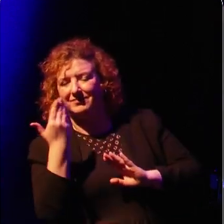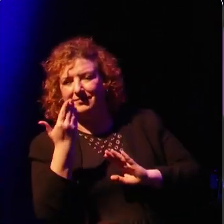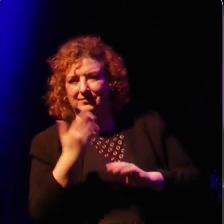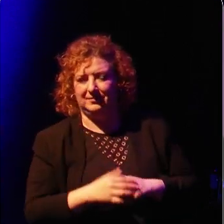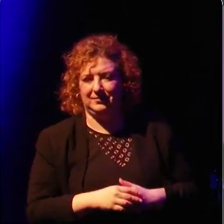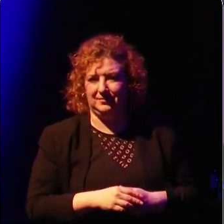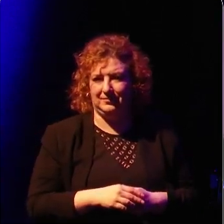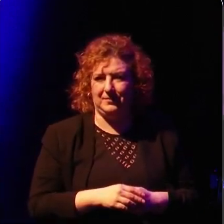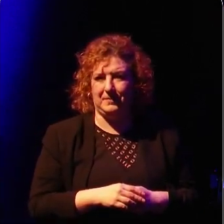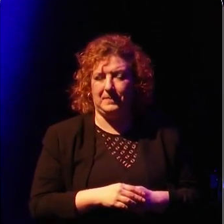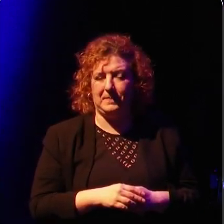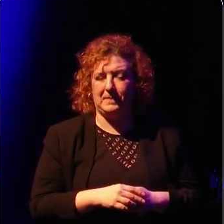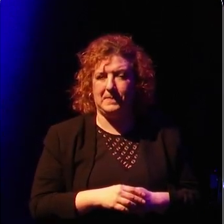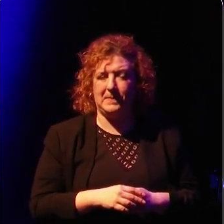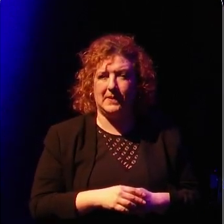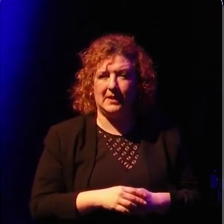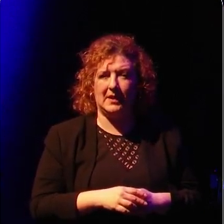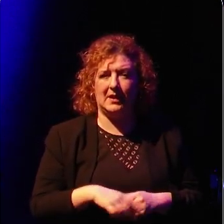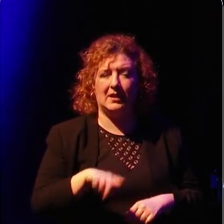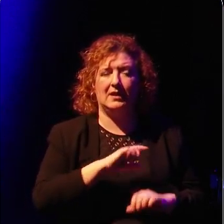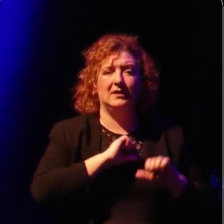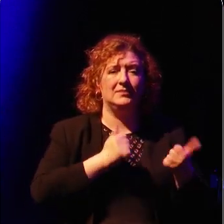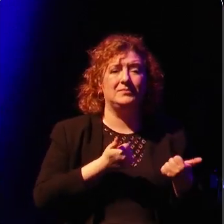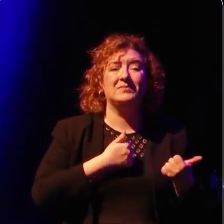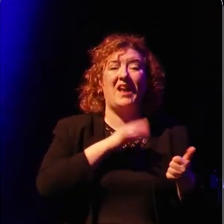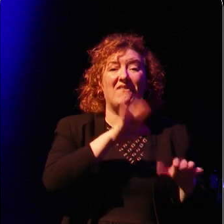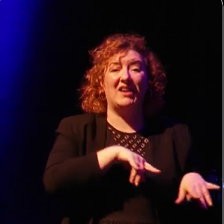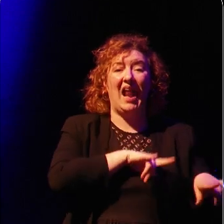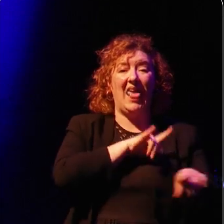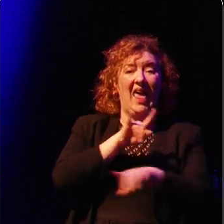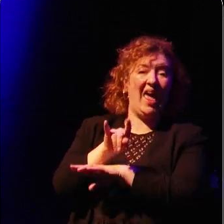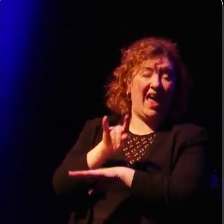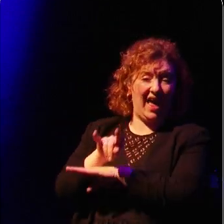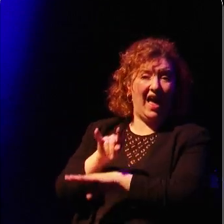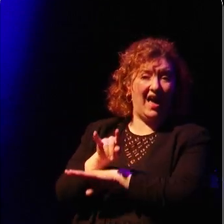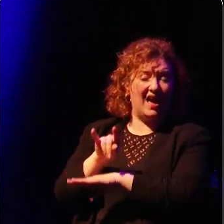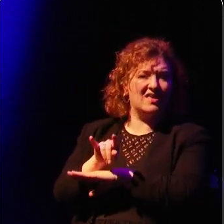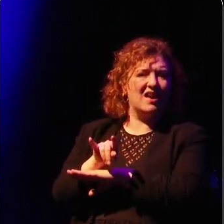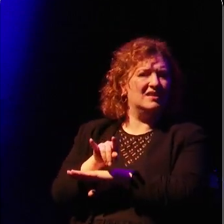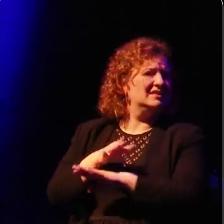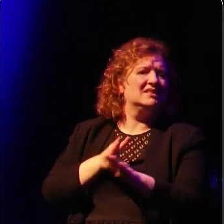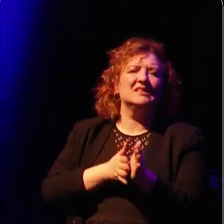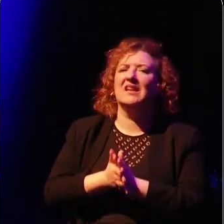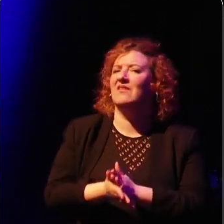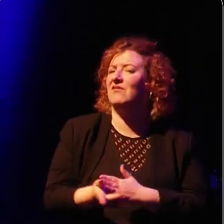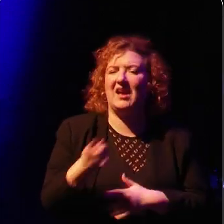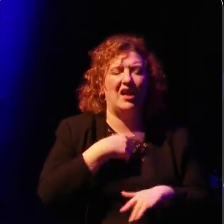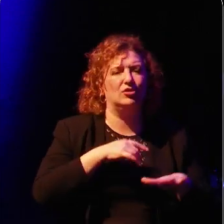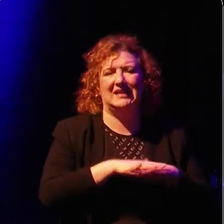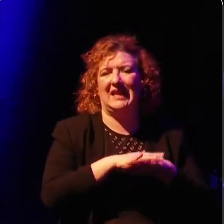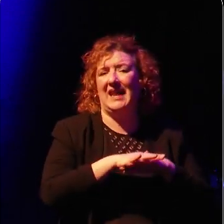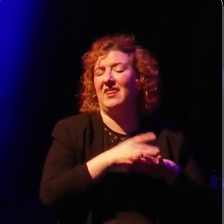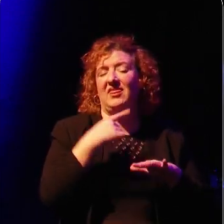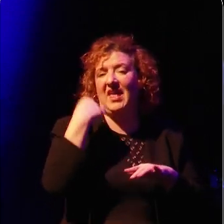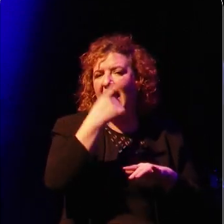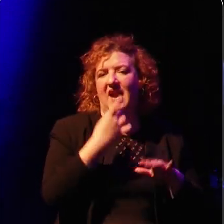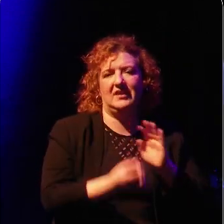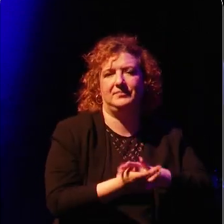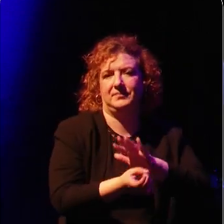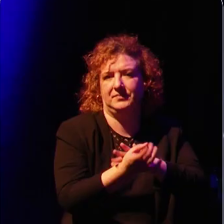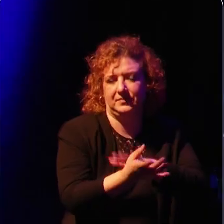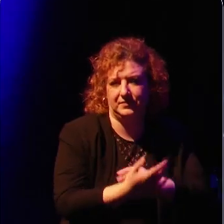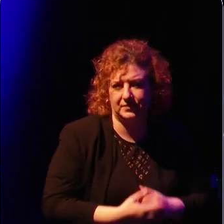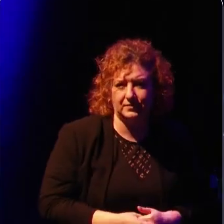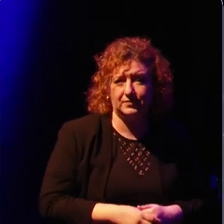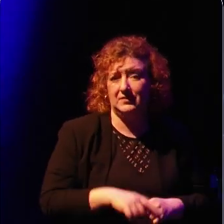Cuando nuestro generador ha logrado engañar al discriminador, puedes decir que tienes una red que genera caras. Tienes